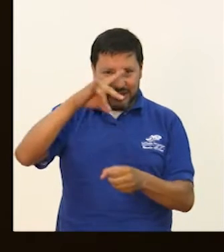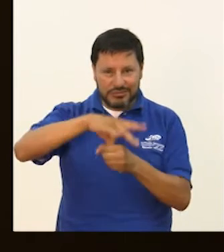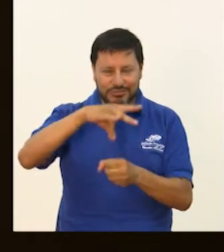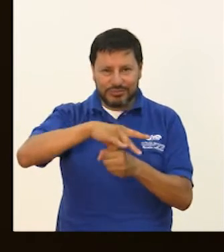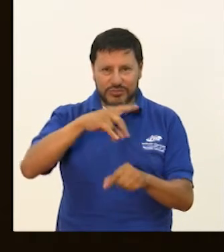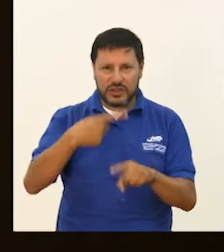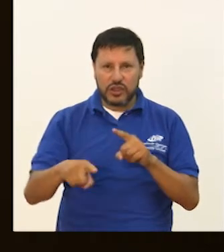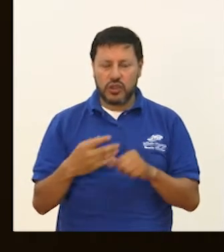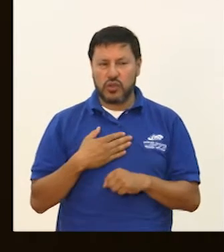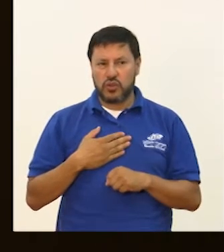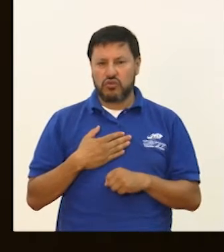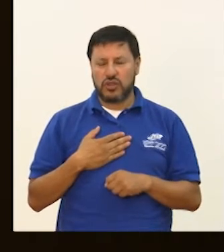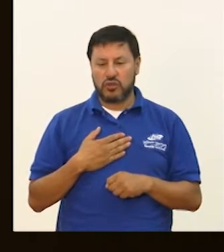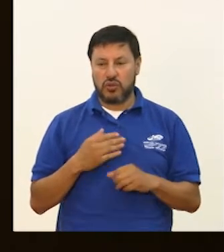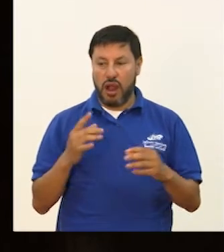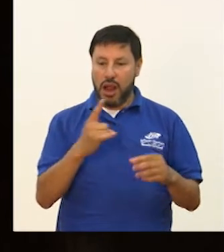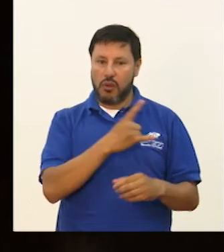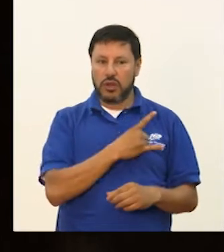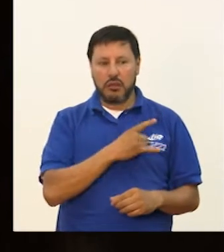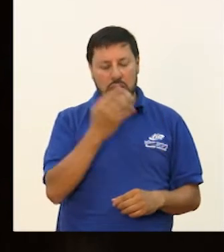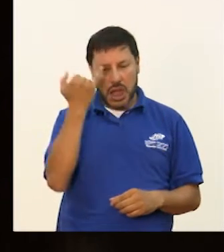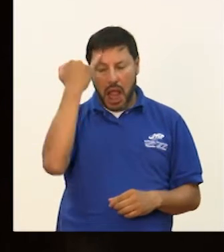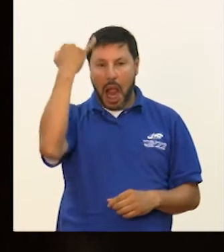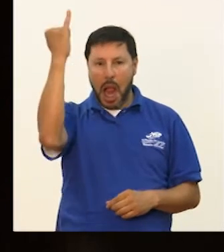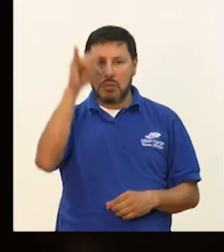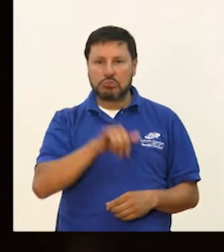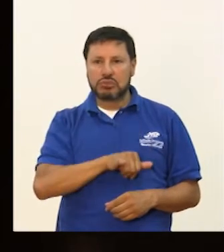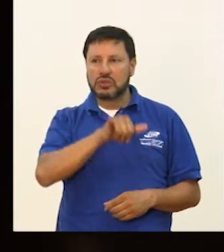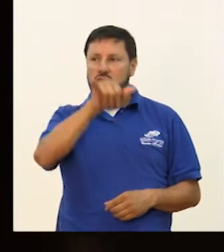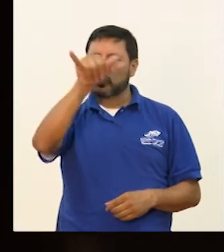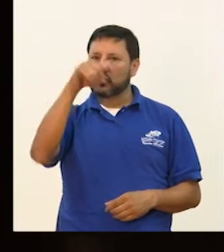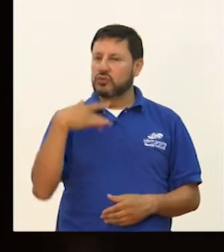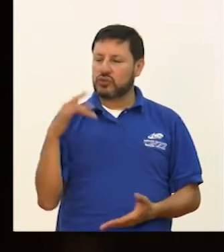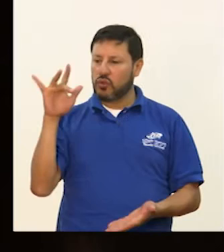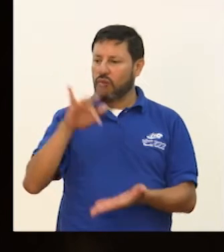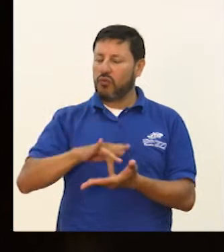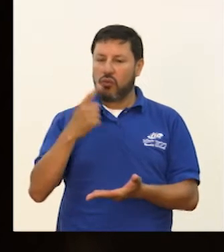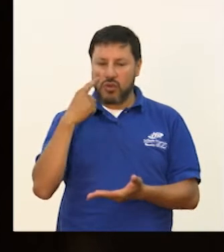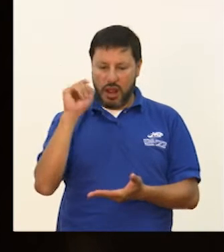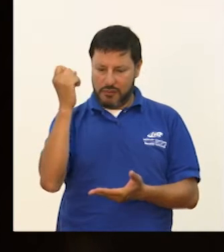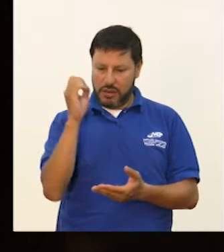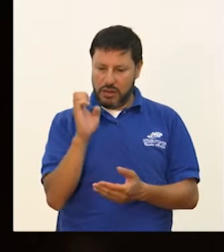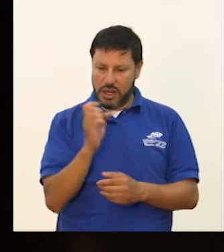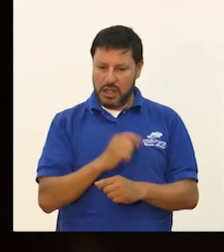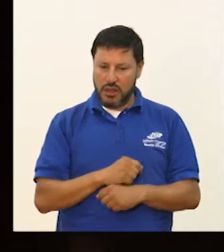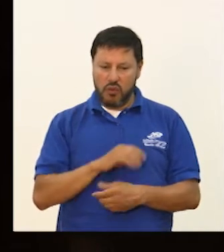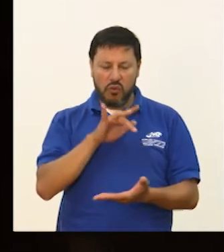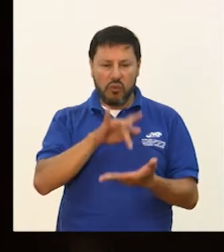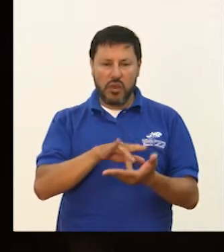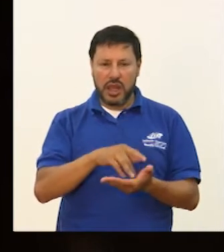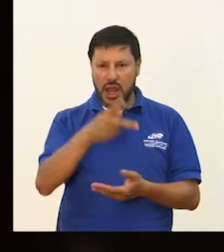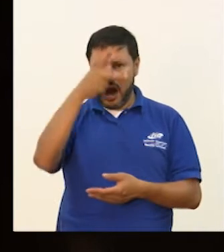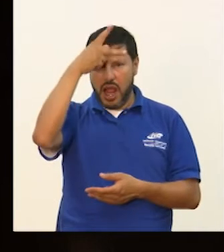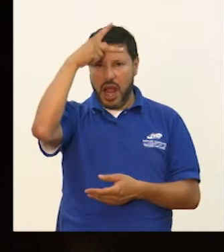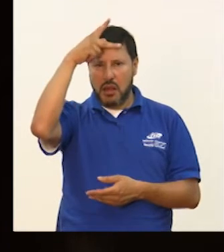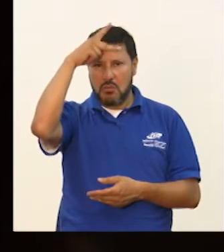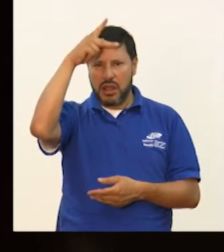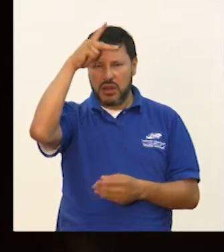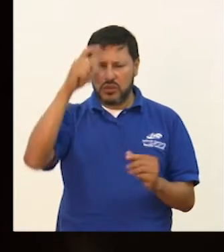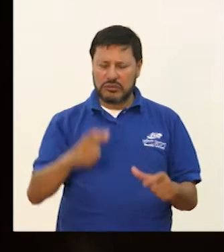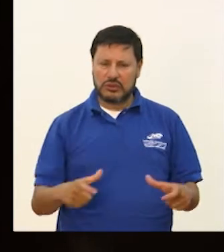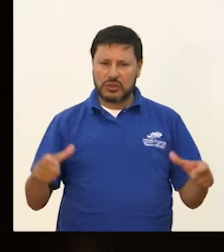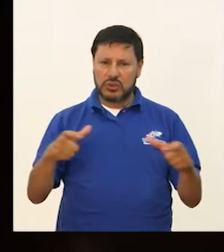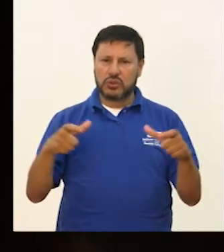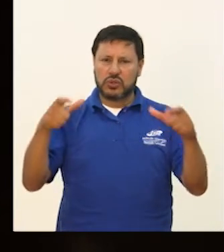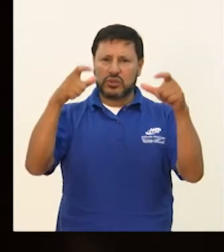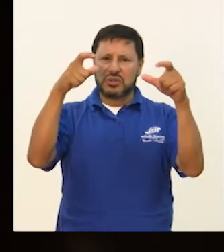congreso y nos invitaron a participar de él. El profesor Fabián Cortés se contactó conmigo y me dijo que existía la posibilidad de hacer una pasantía